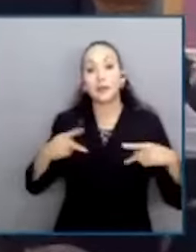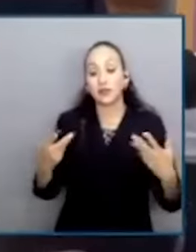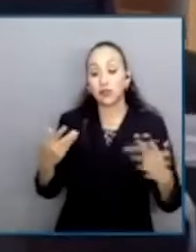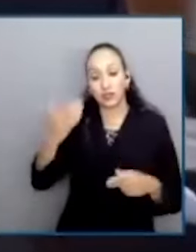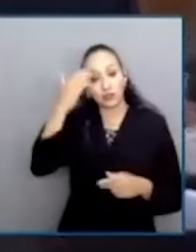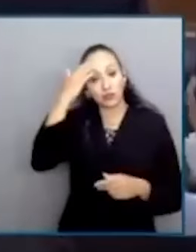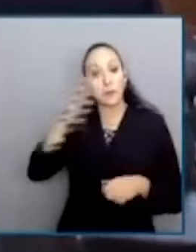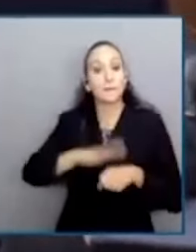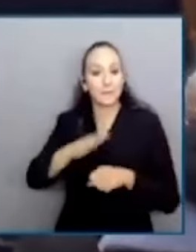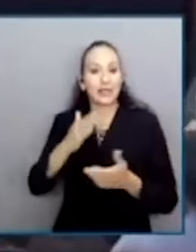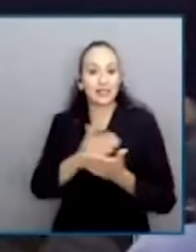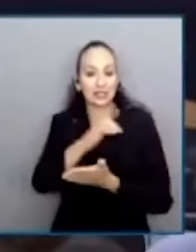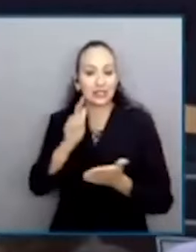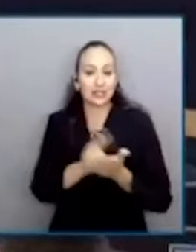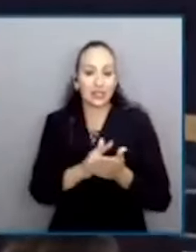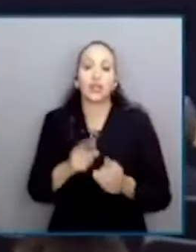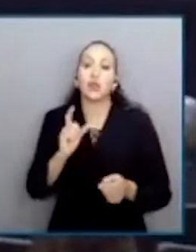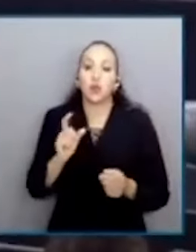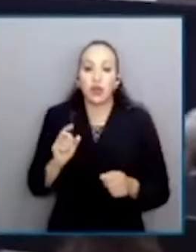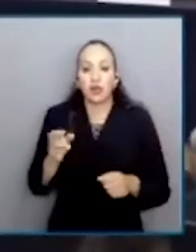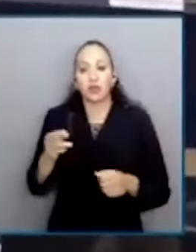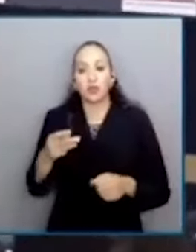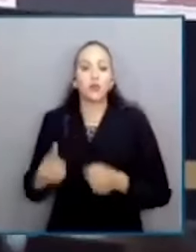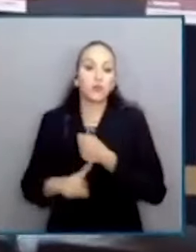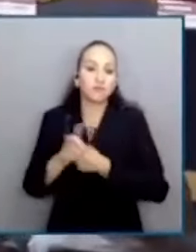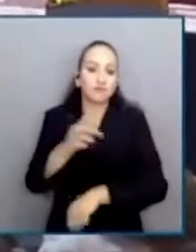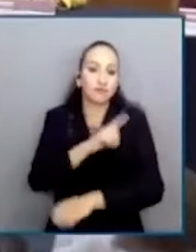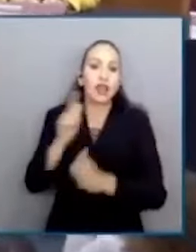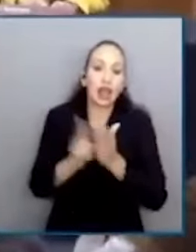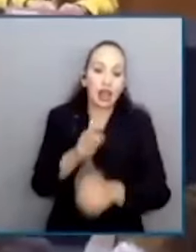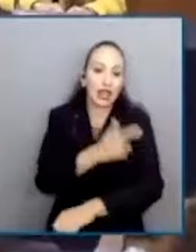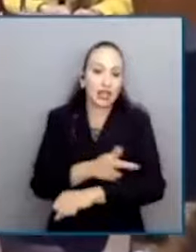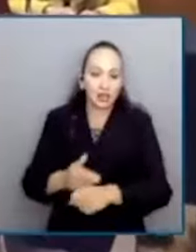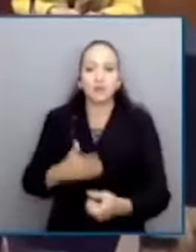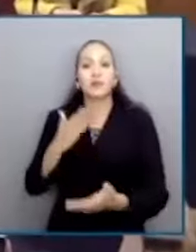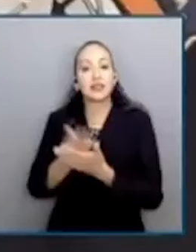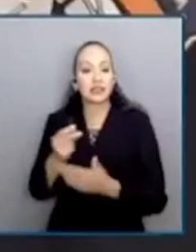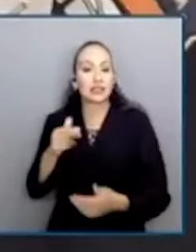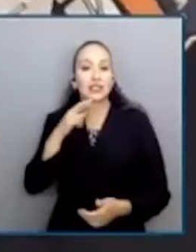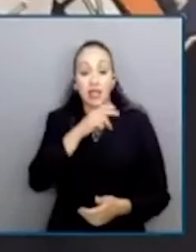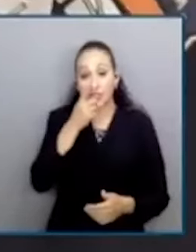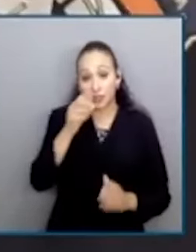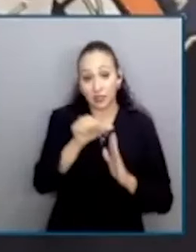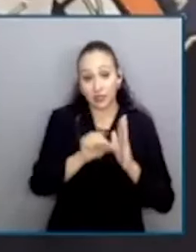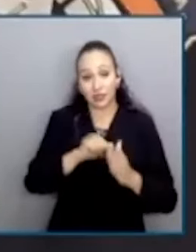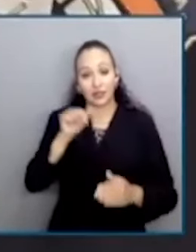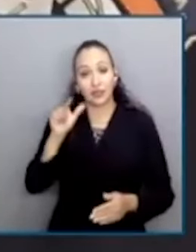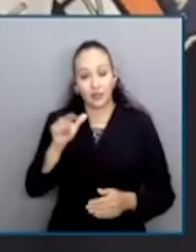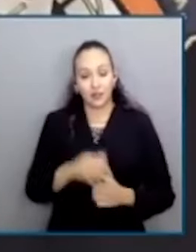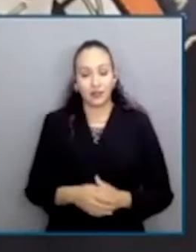garantizarles resoluciones prontas, completas e imparciales, como lo establece el artículo 17 constitucional. Por otra